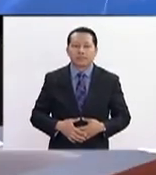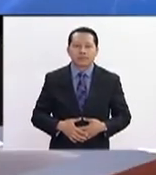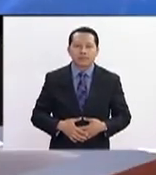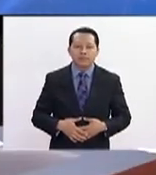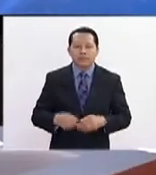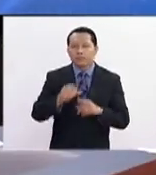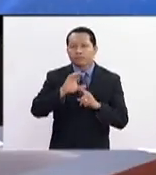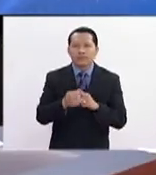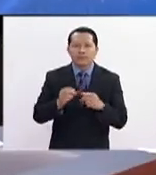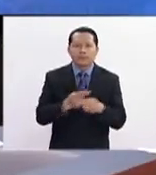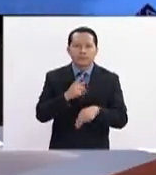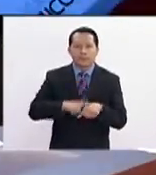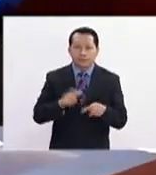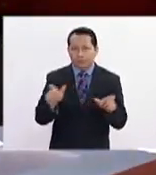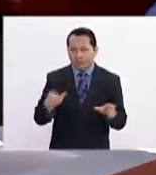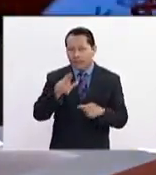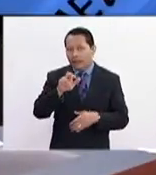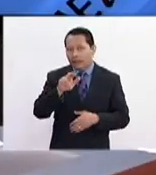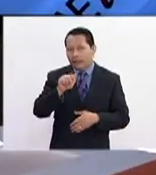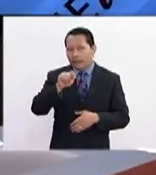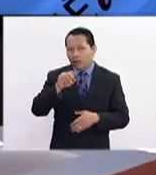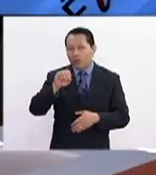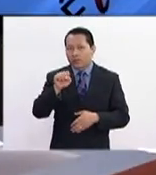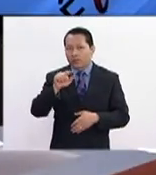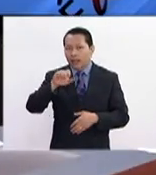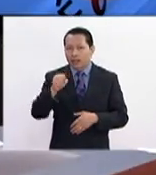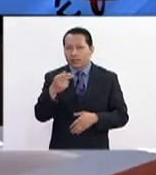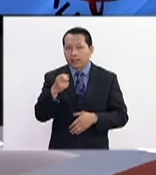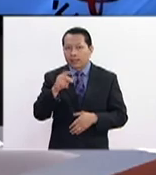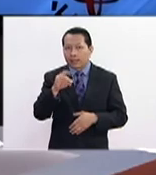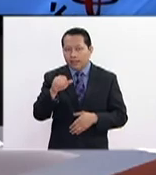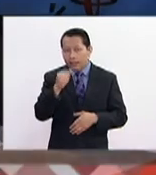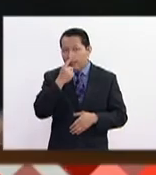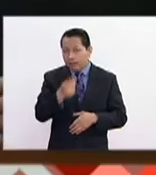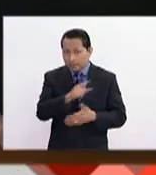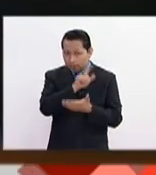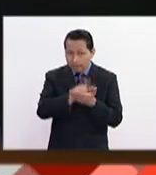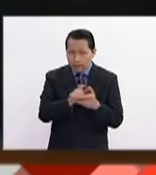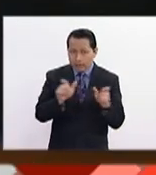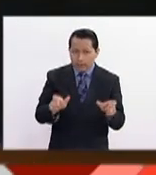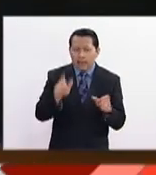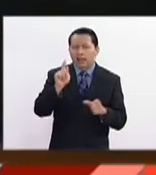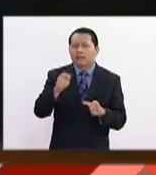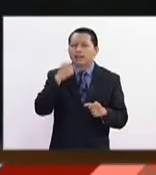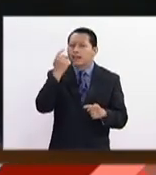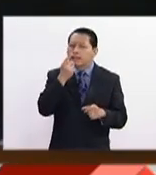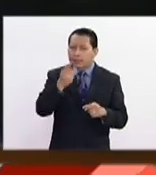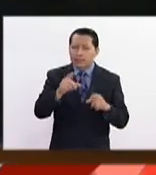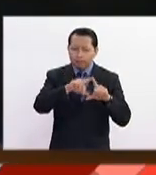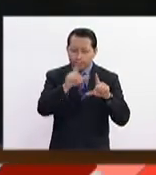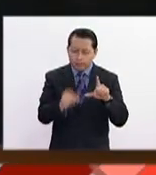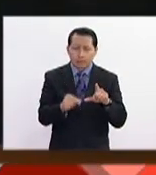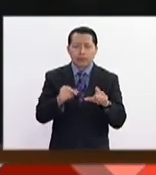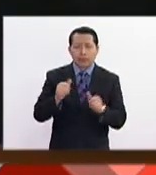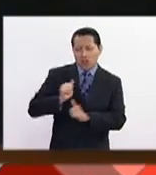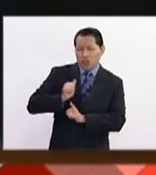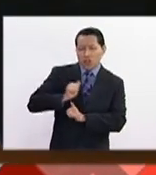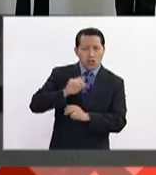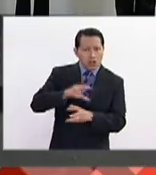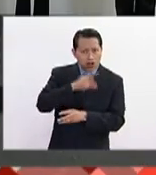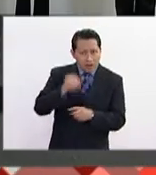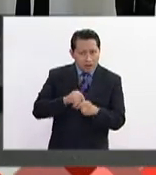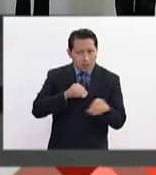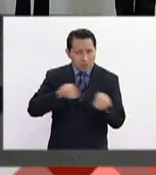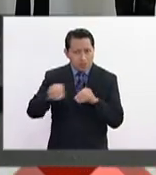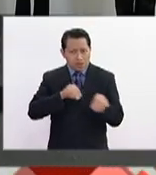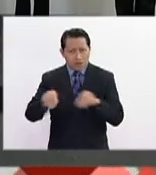El comisionado nacional de seguridad, Renato Sales Heredia, afirmó que esta ley de seguridad interior no busca militarizar al país. Por el contrario, dijo,